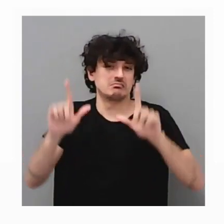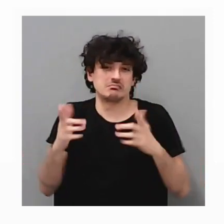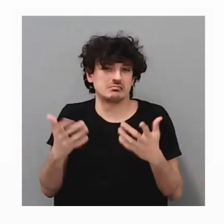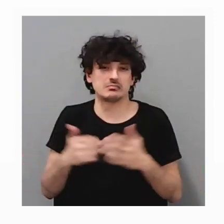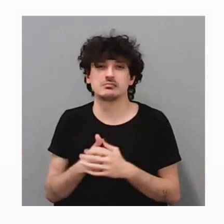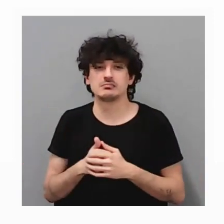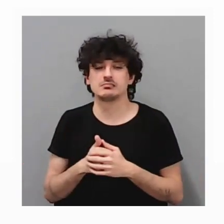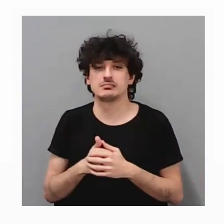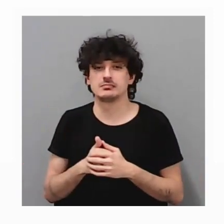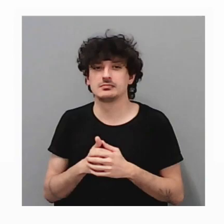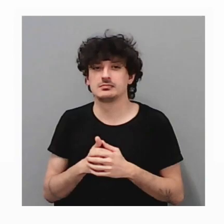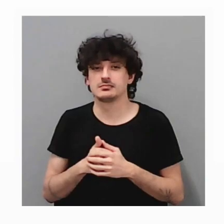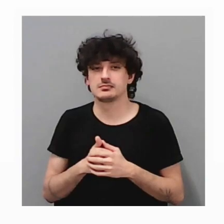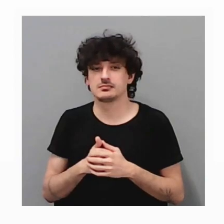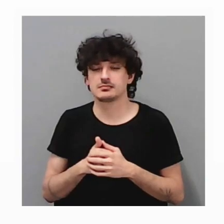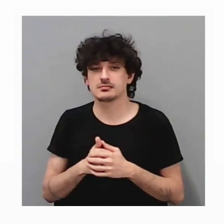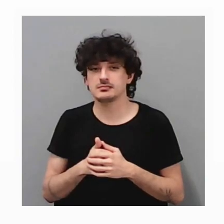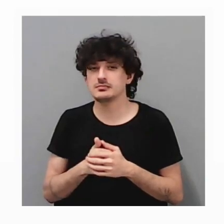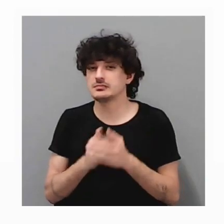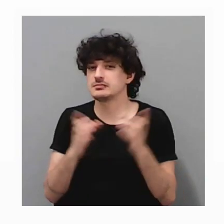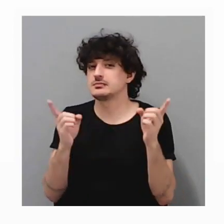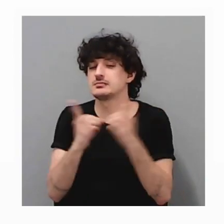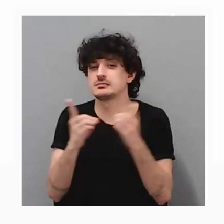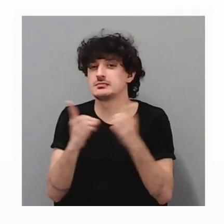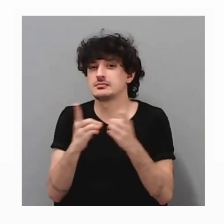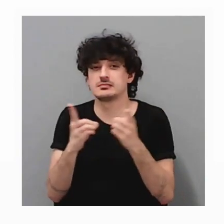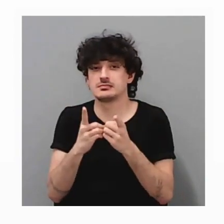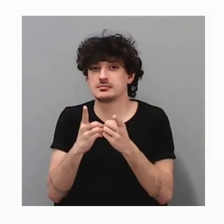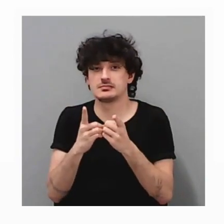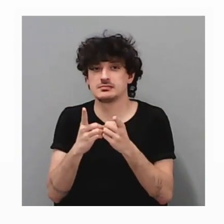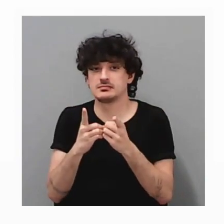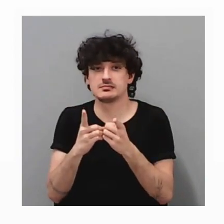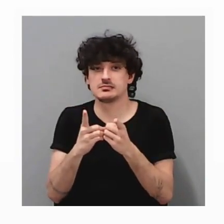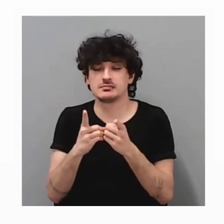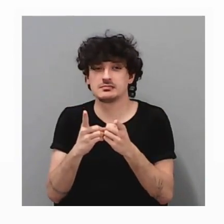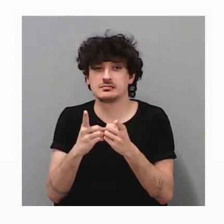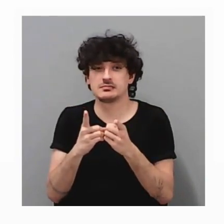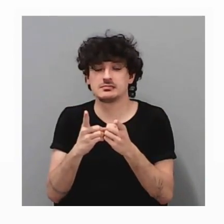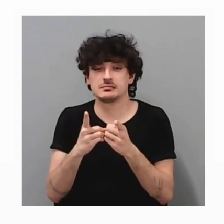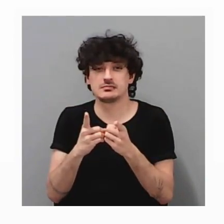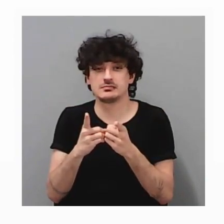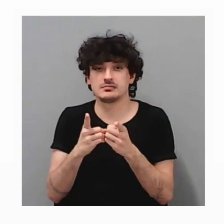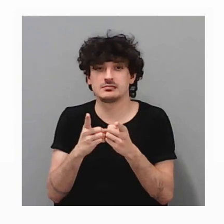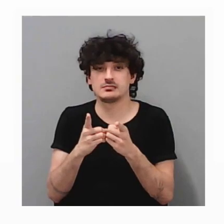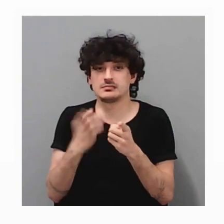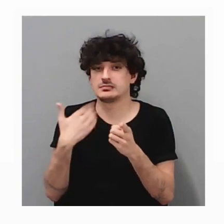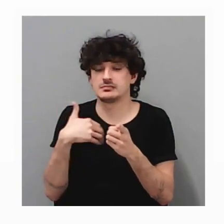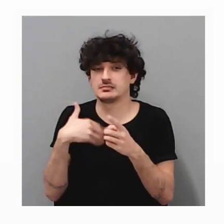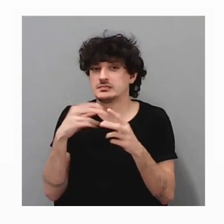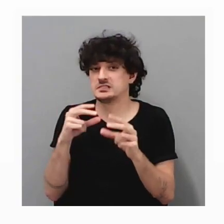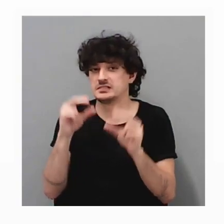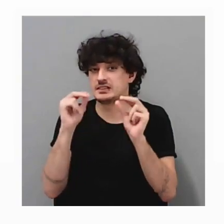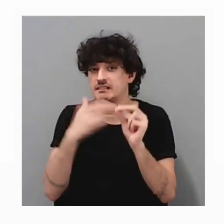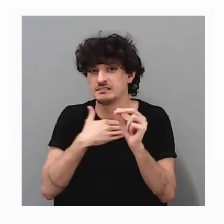Y siendo escueto, como suelen ser los pitch, con esto quiero acabar que juntos podemos hacer un futuro